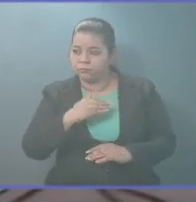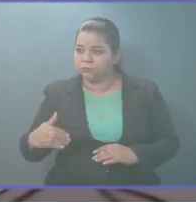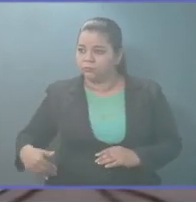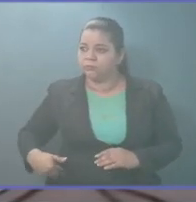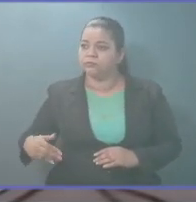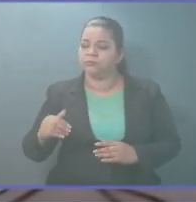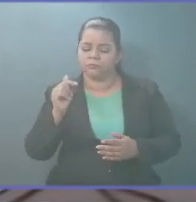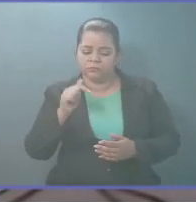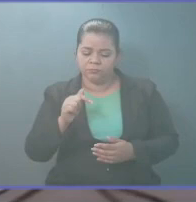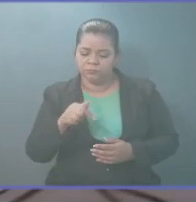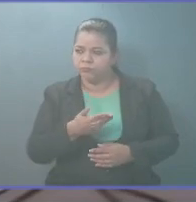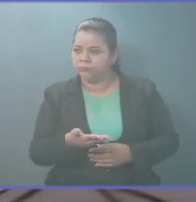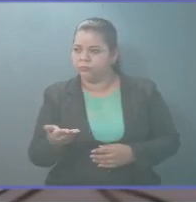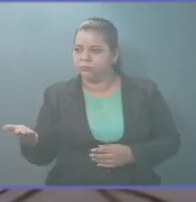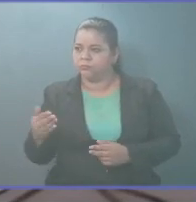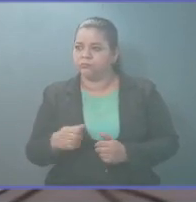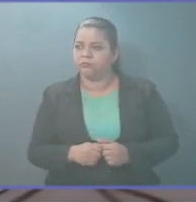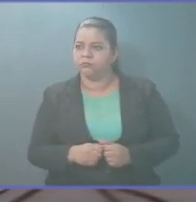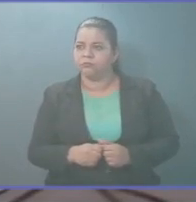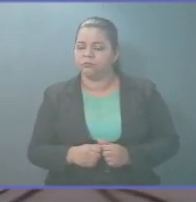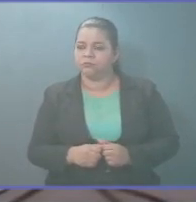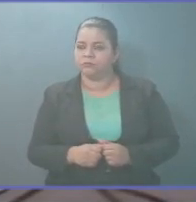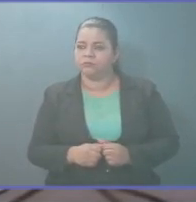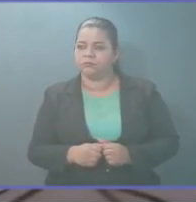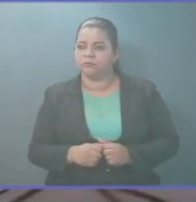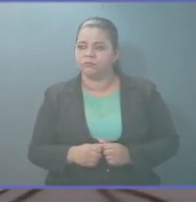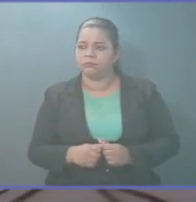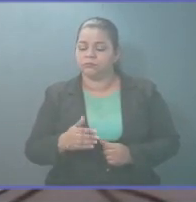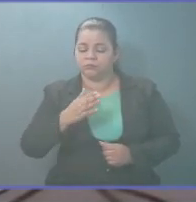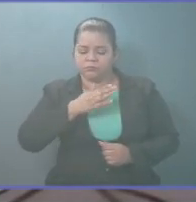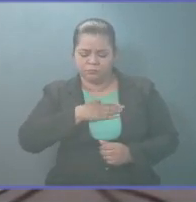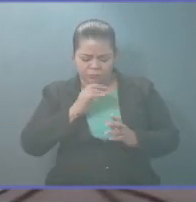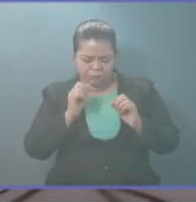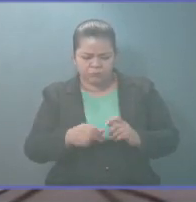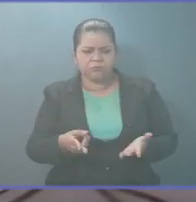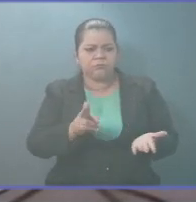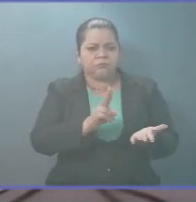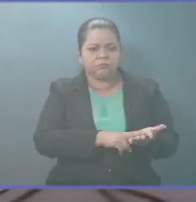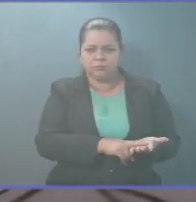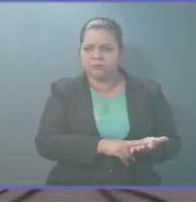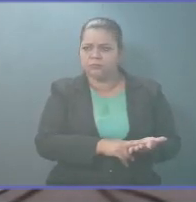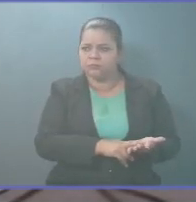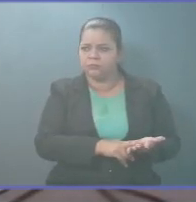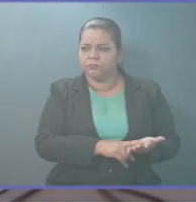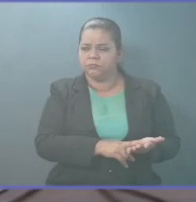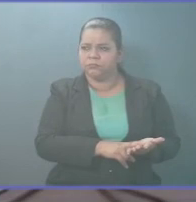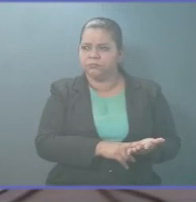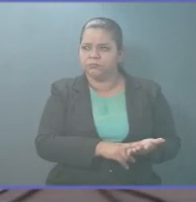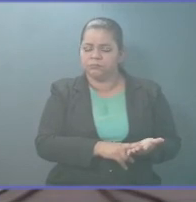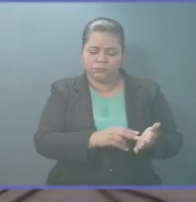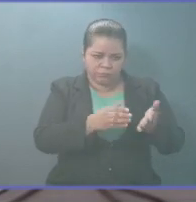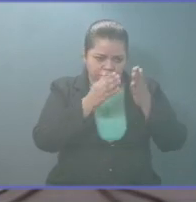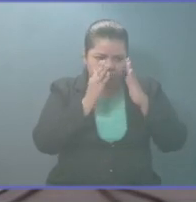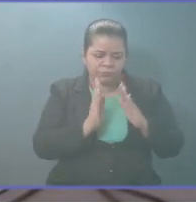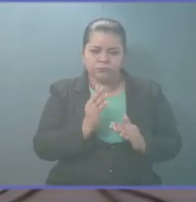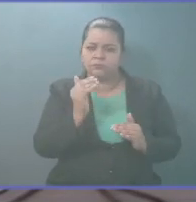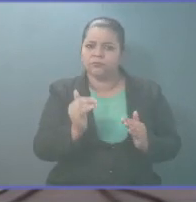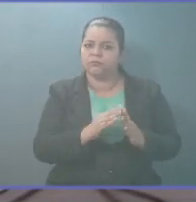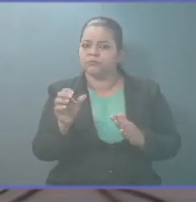fijan, tiene toda la El primer razón. inciso se refiere El primer inciso se refiere a la sociedad civil y el segundo a las instituciones